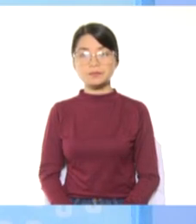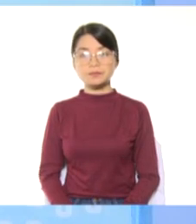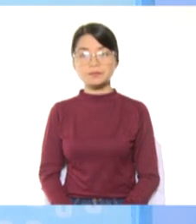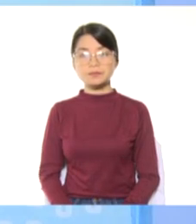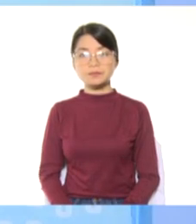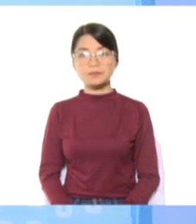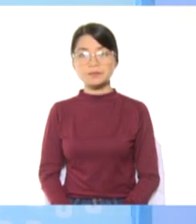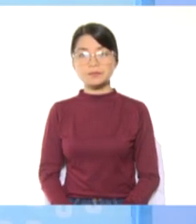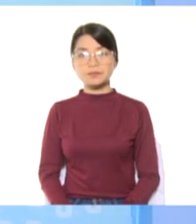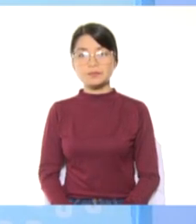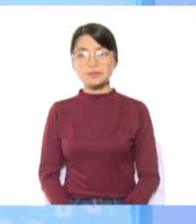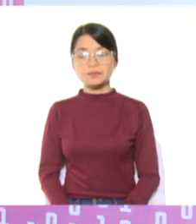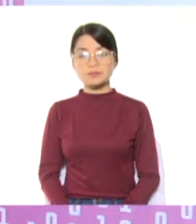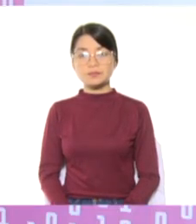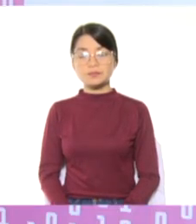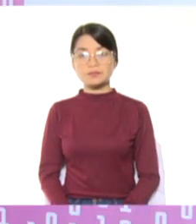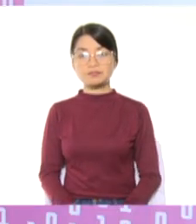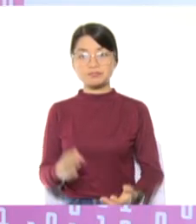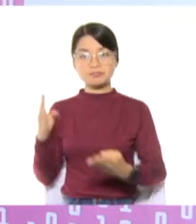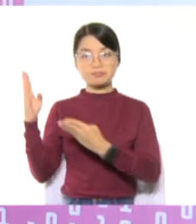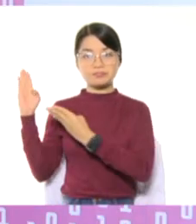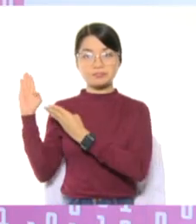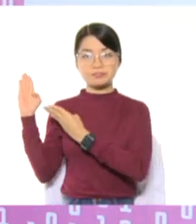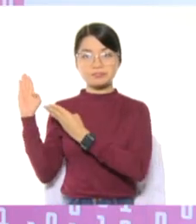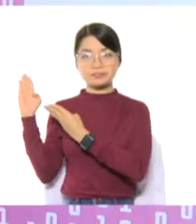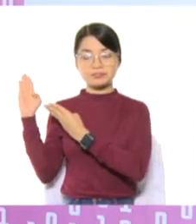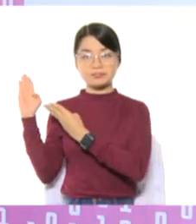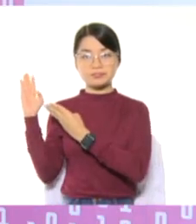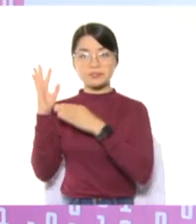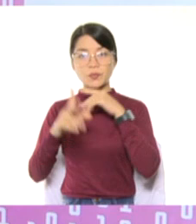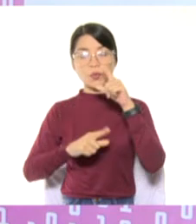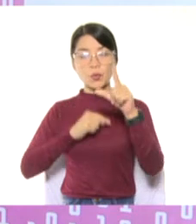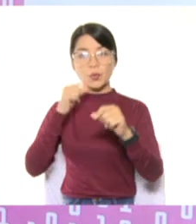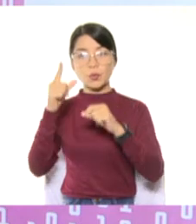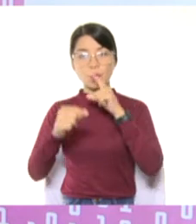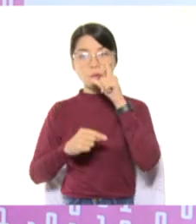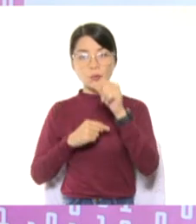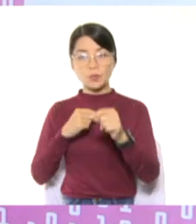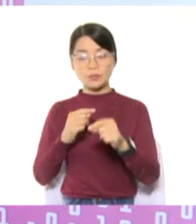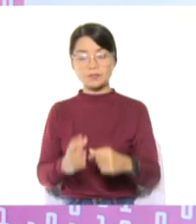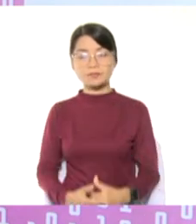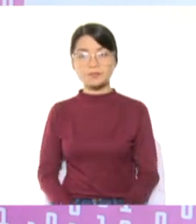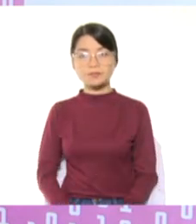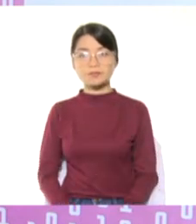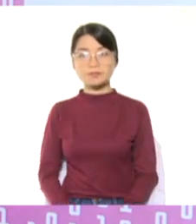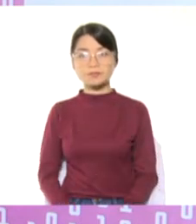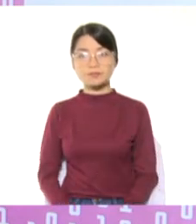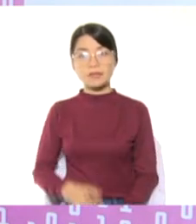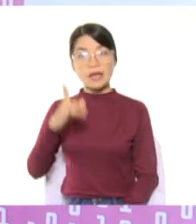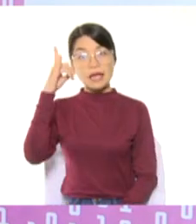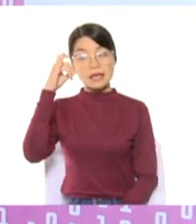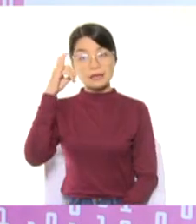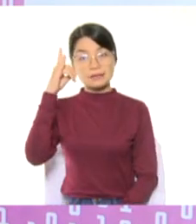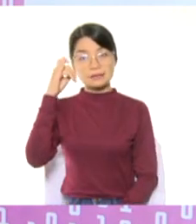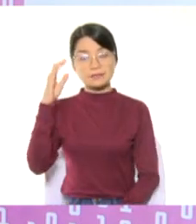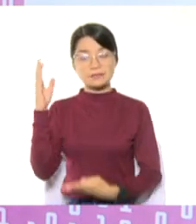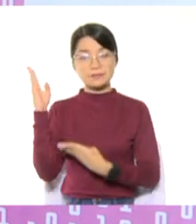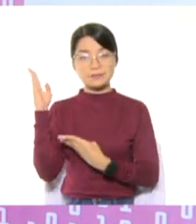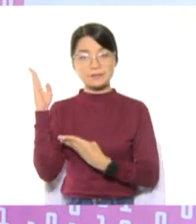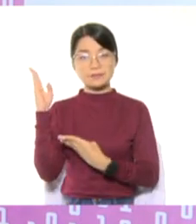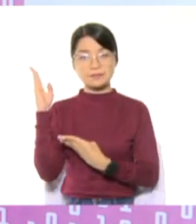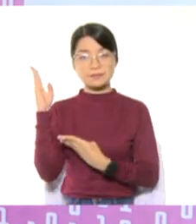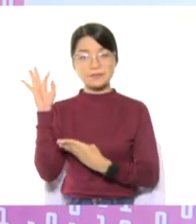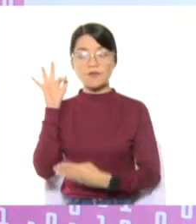activa. Tienen a total disposición nuestra cuenta en Twitter como Vive TV Oficial 1, por Instagram como Vive